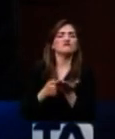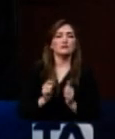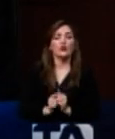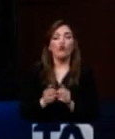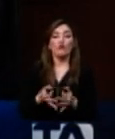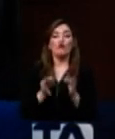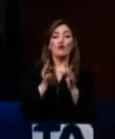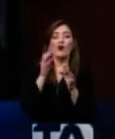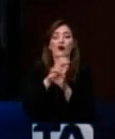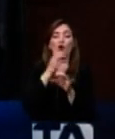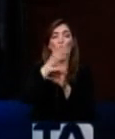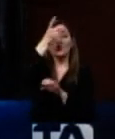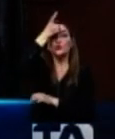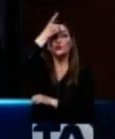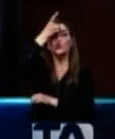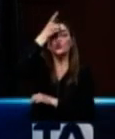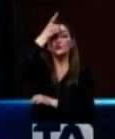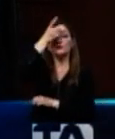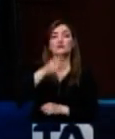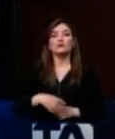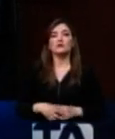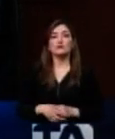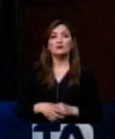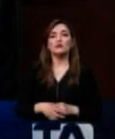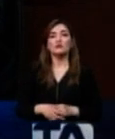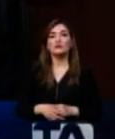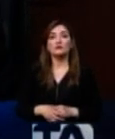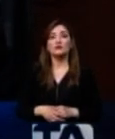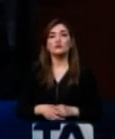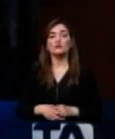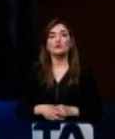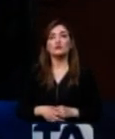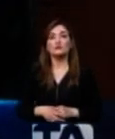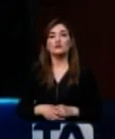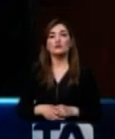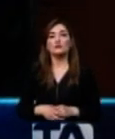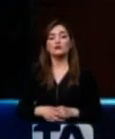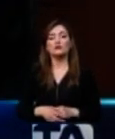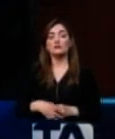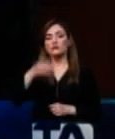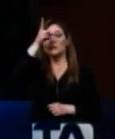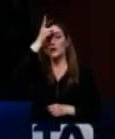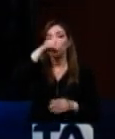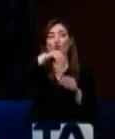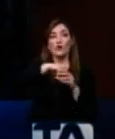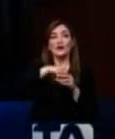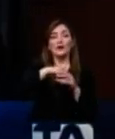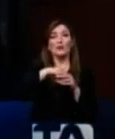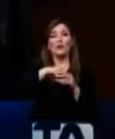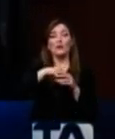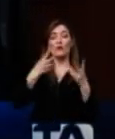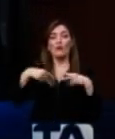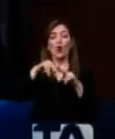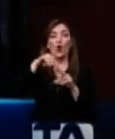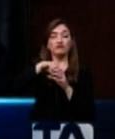cálculo de la deuda y de la relación de la deuda con el producto interno bruto